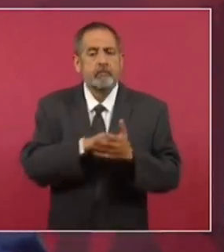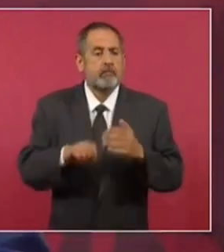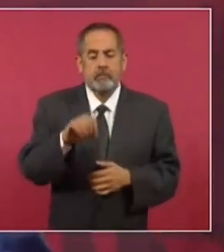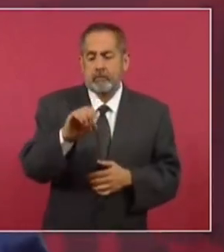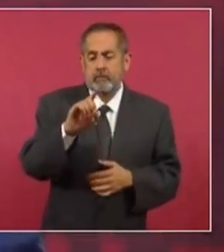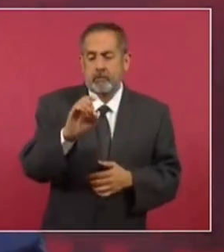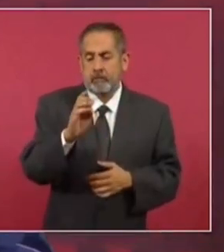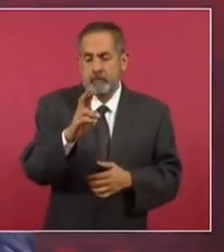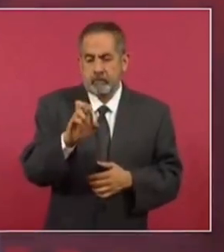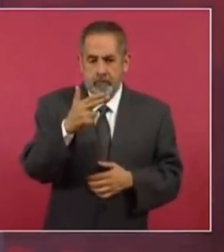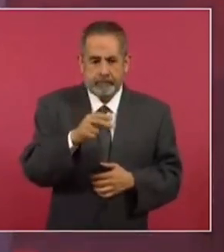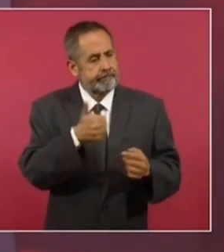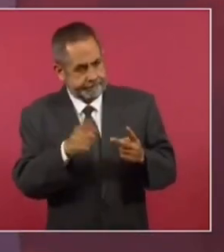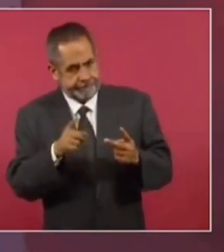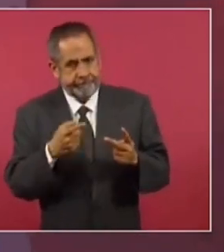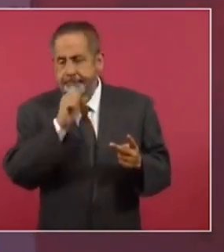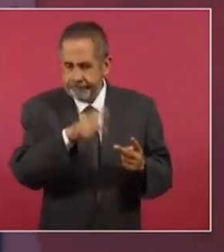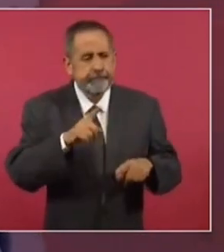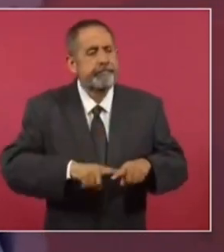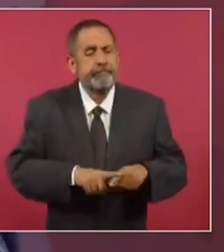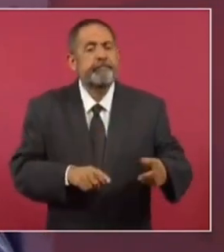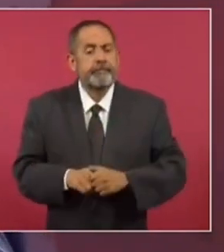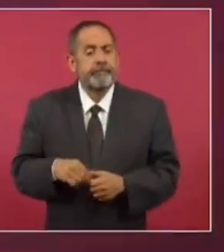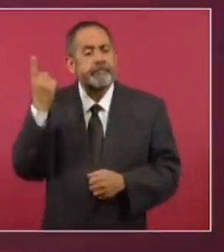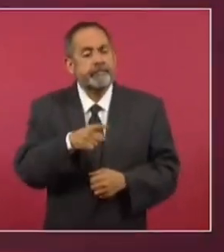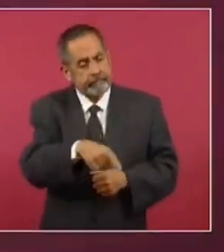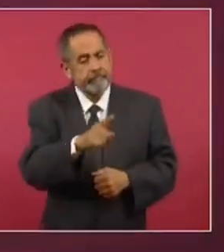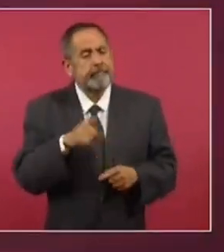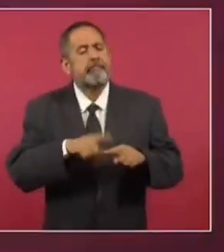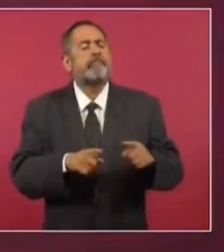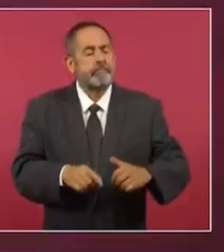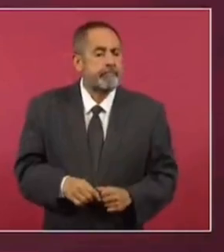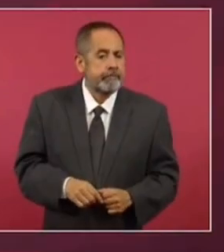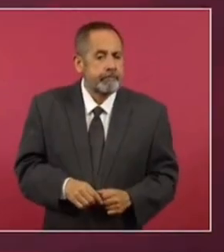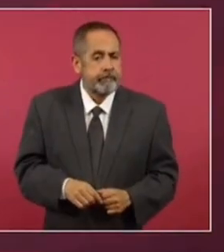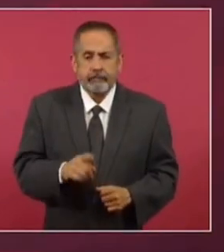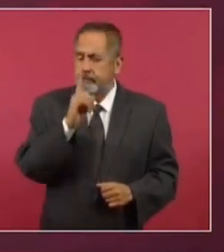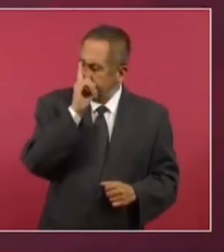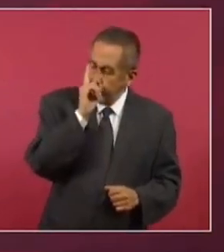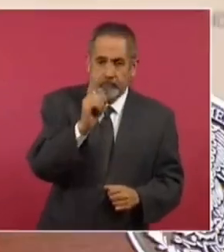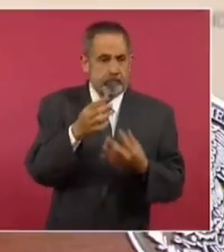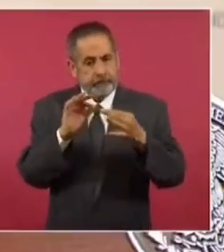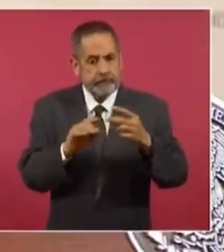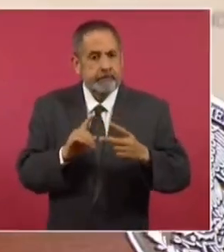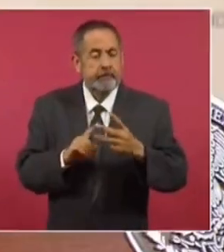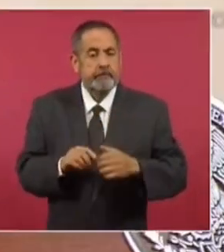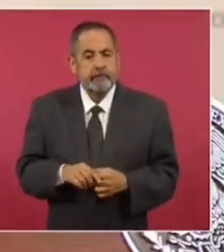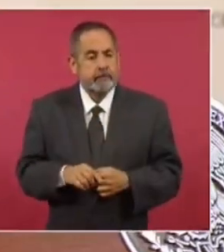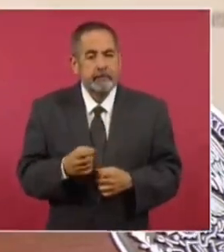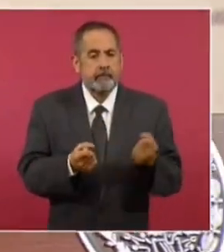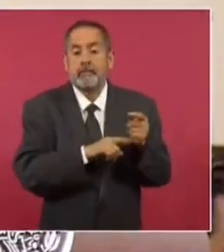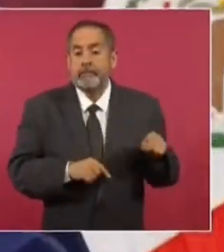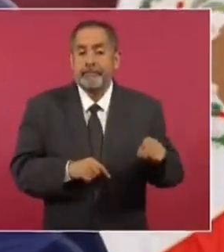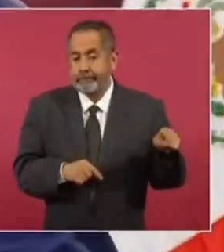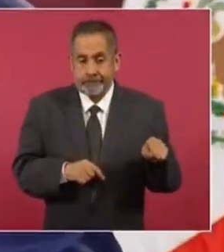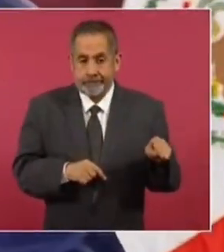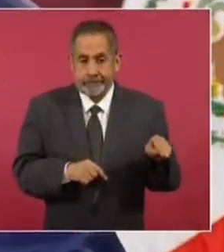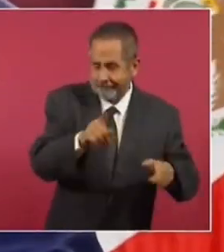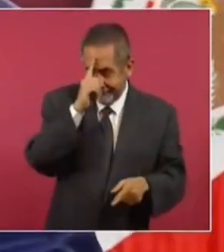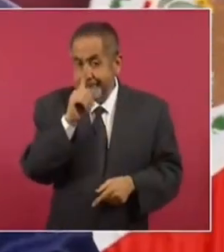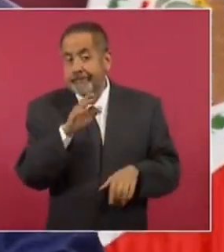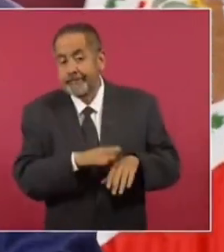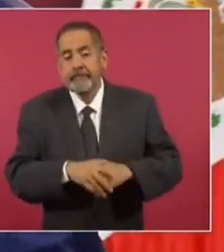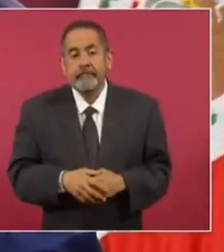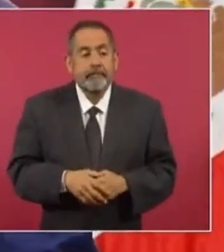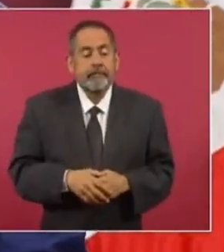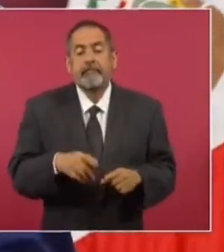de brecha que es otro asunto también quién le ordenó Pero hay otra cosa que también es muy importante de algunos de los que están ahorita este haciendo el